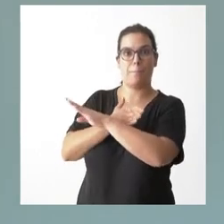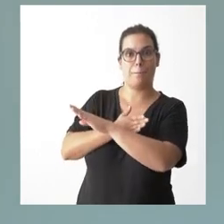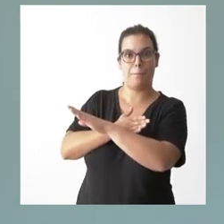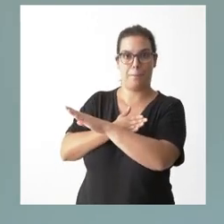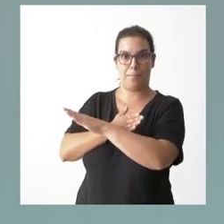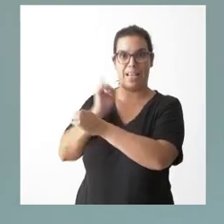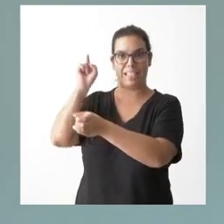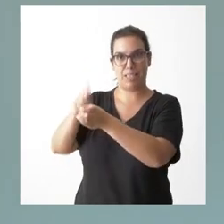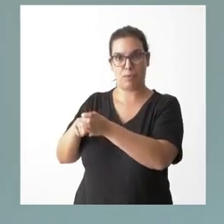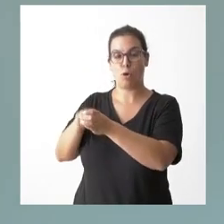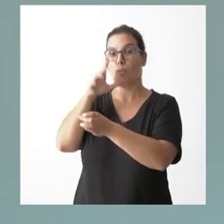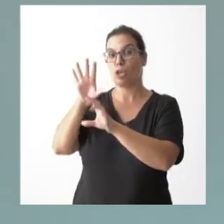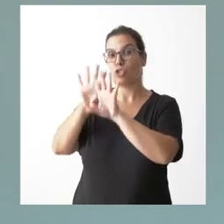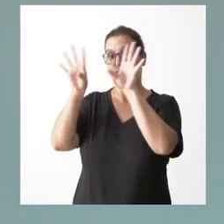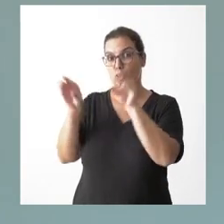salen esos